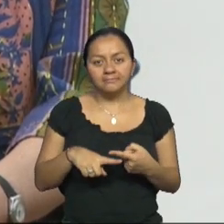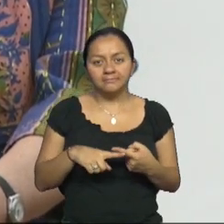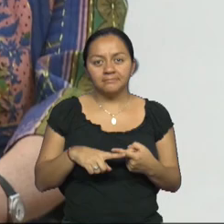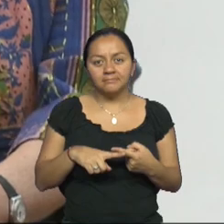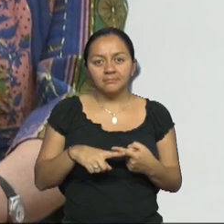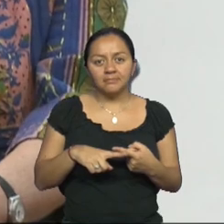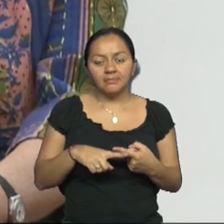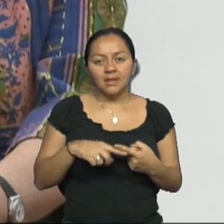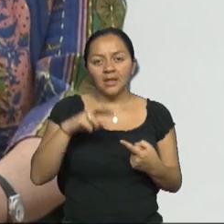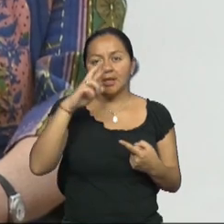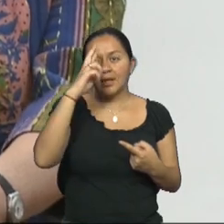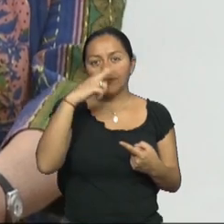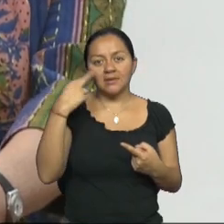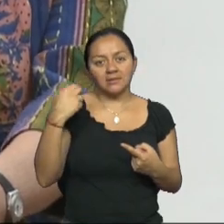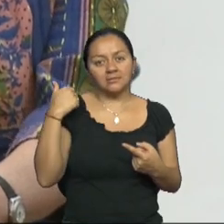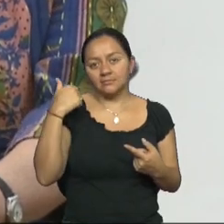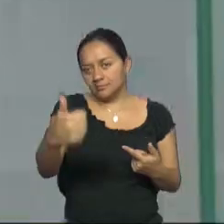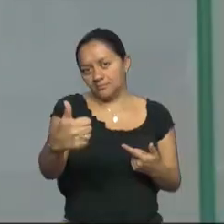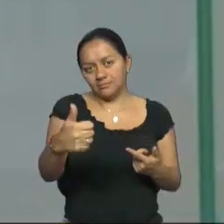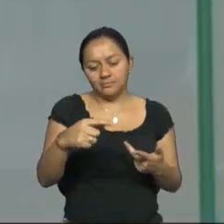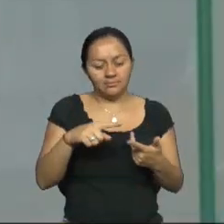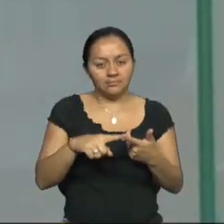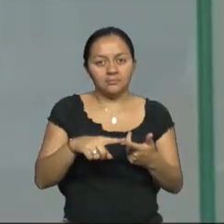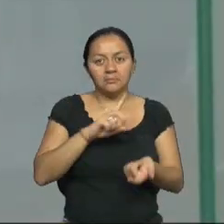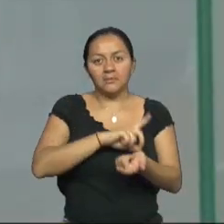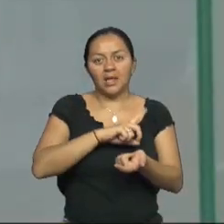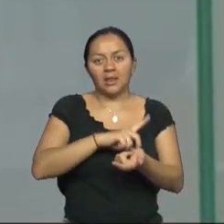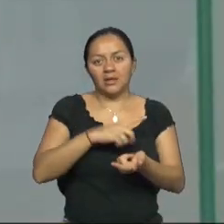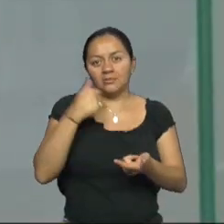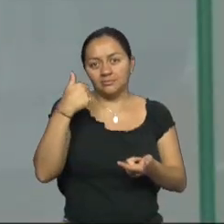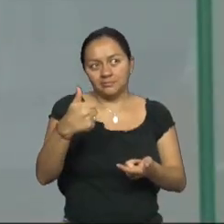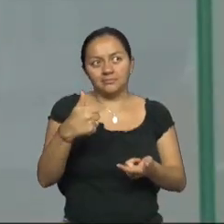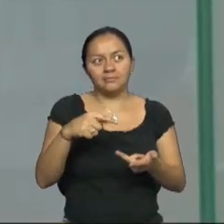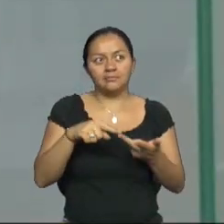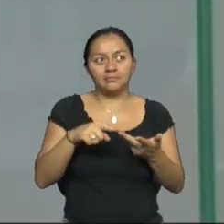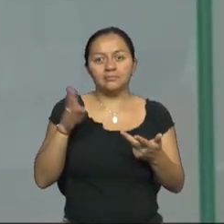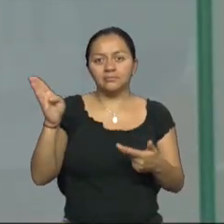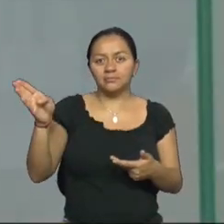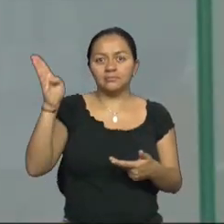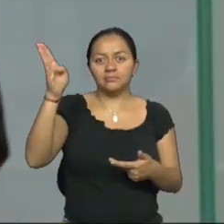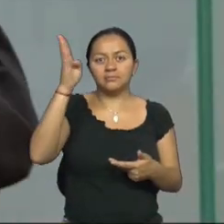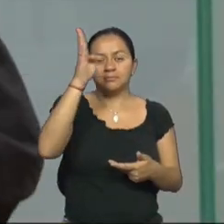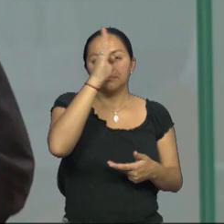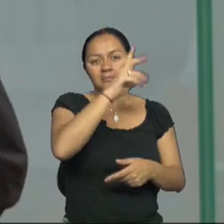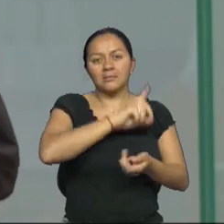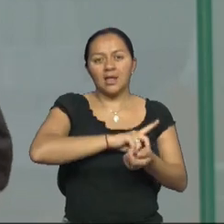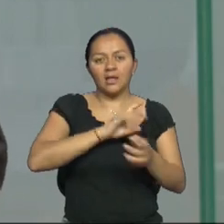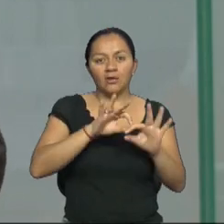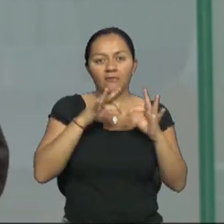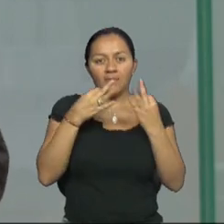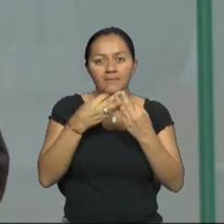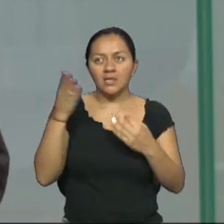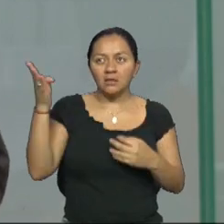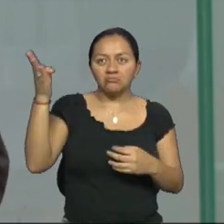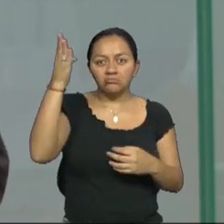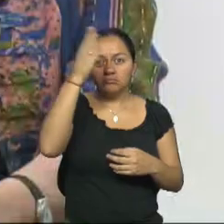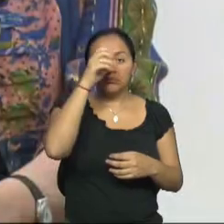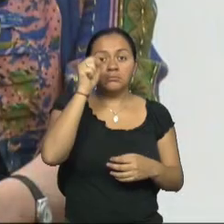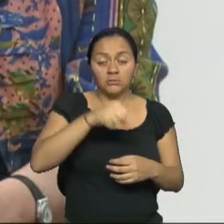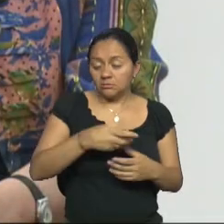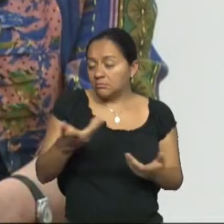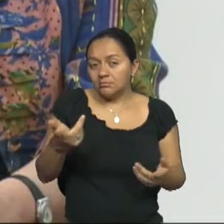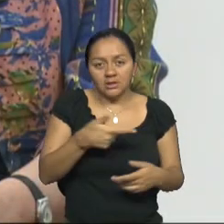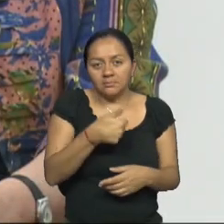sistemas de rehabilitación que funcionan. Funcionan bien con el médico de la familia y lo correcto que se llama, ¿no? Sí, entonces